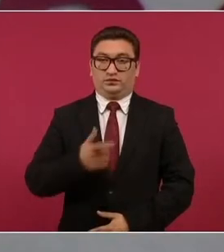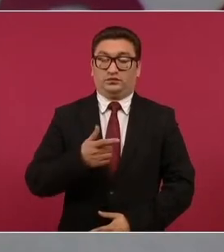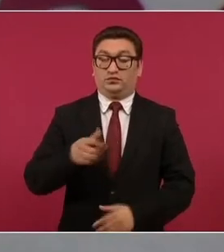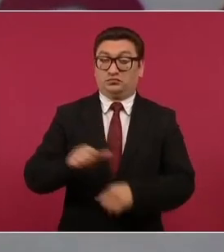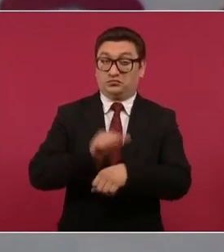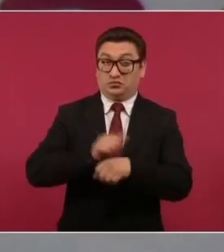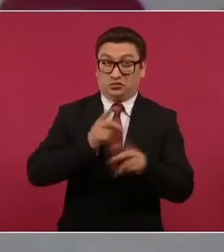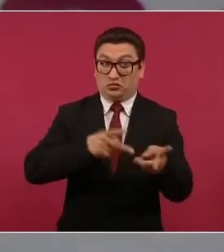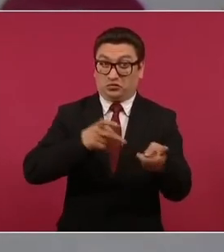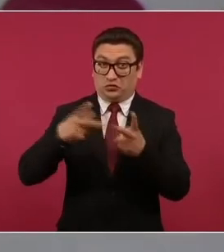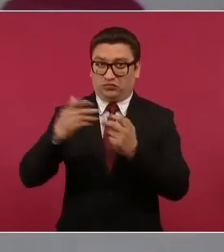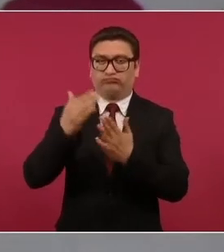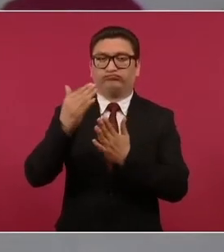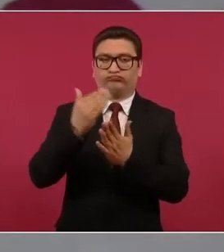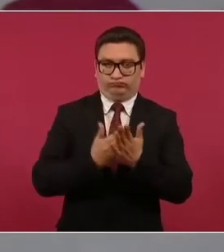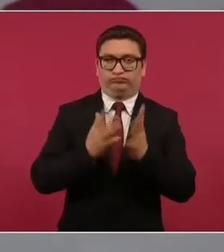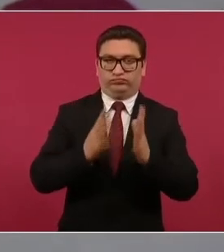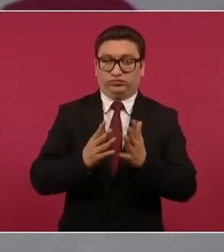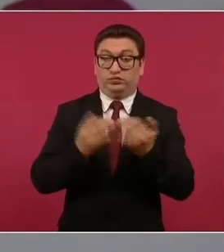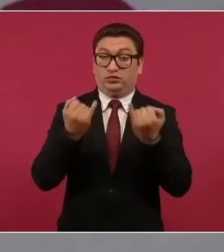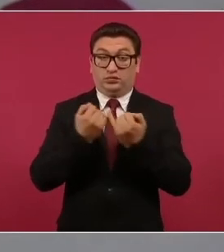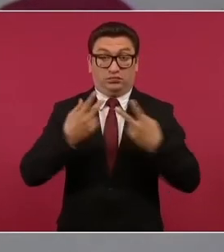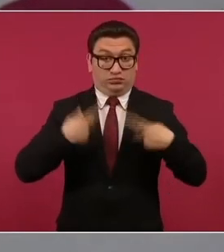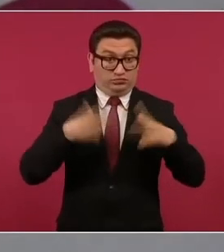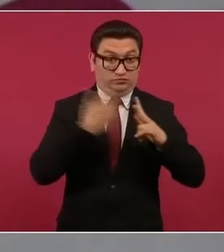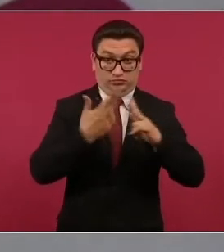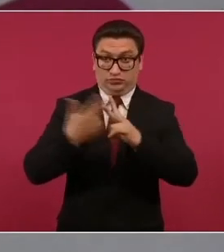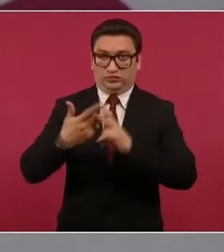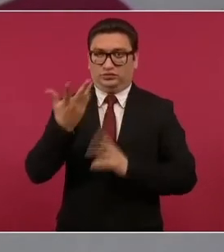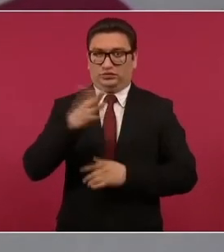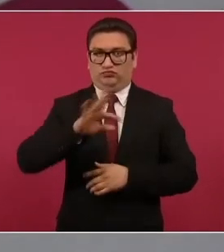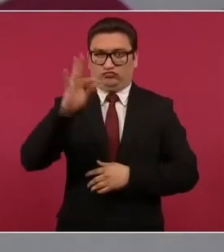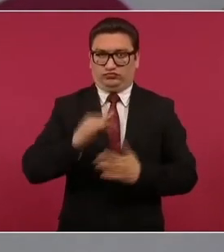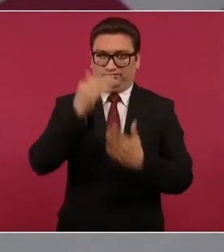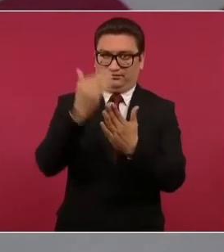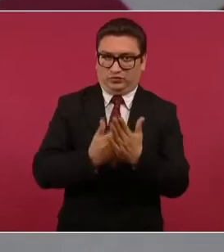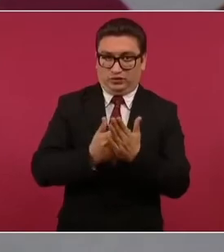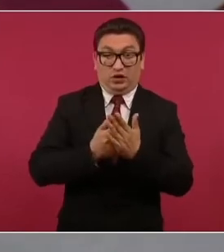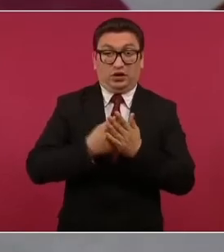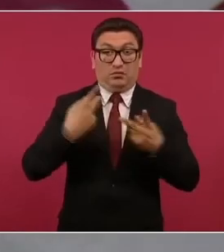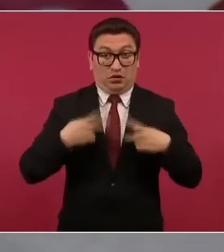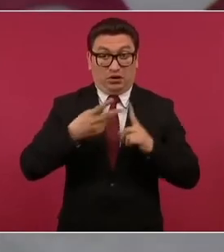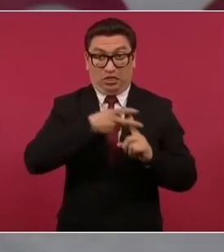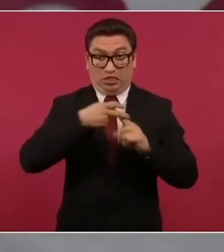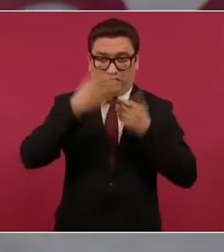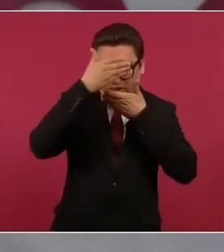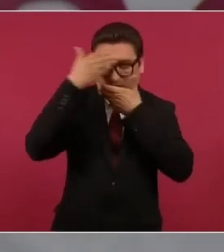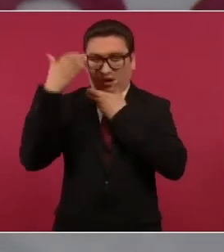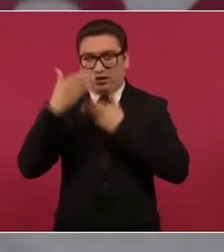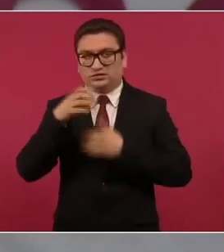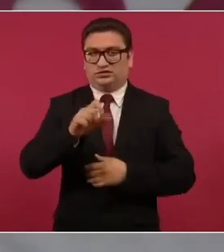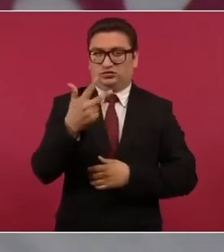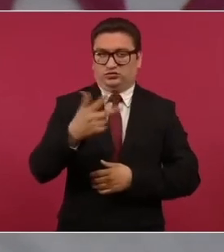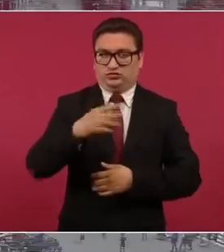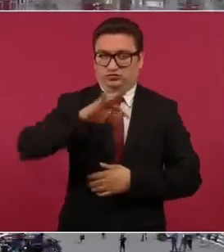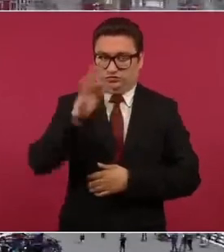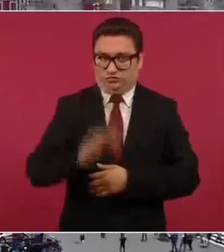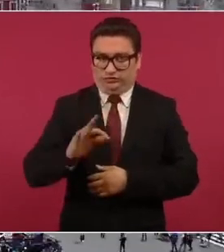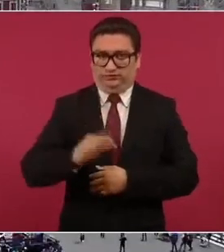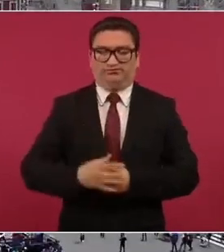40.1%, los homicidios en 10% y el secuestro en